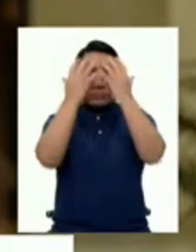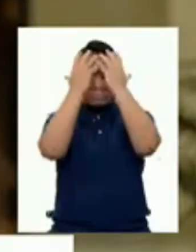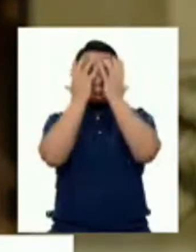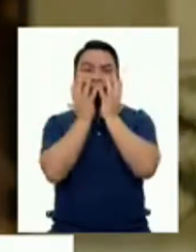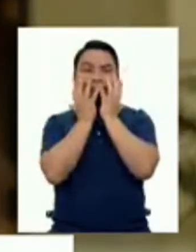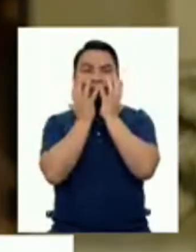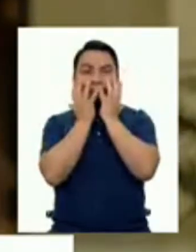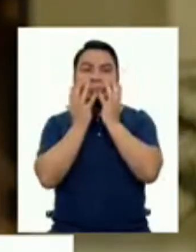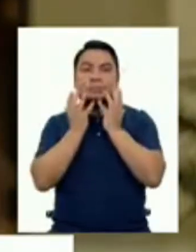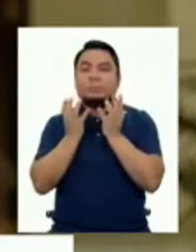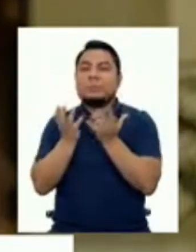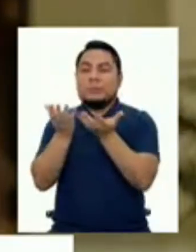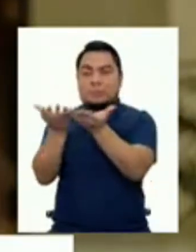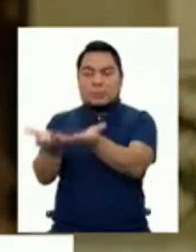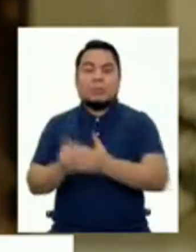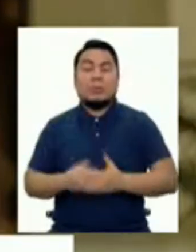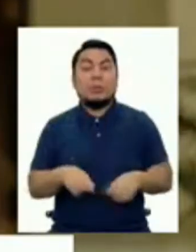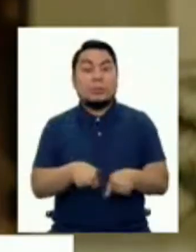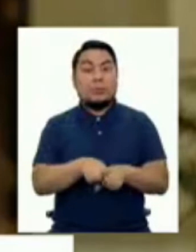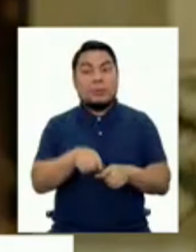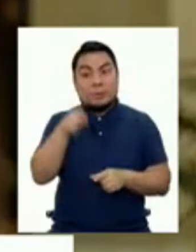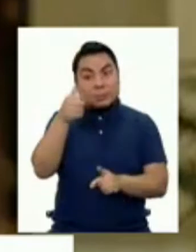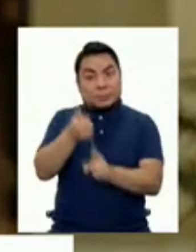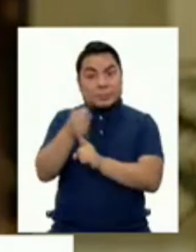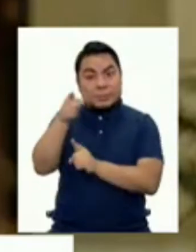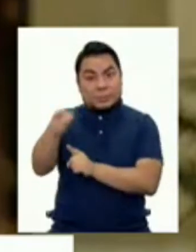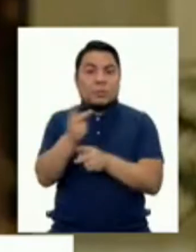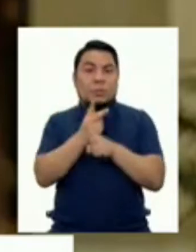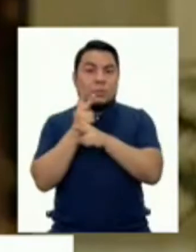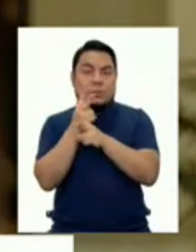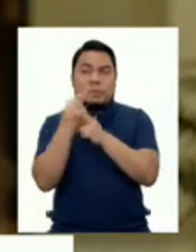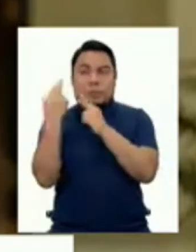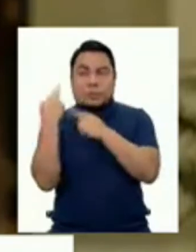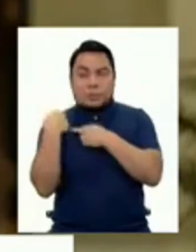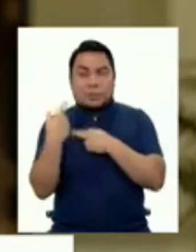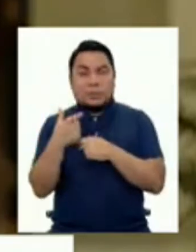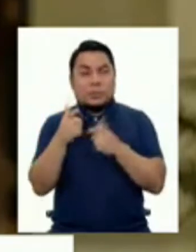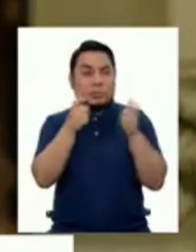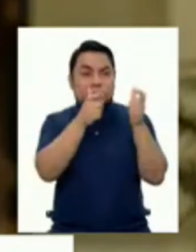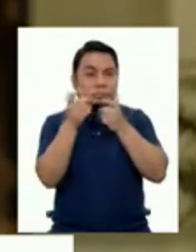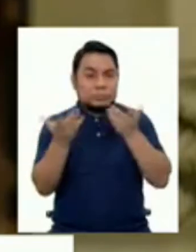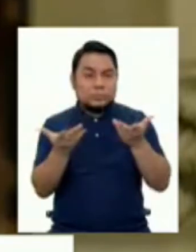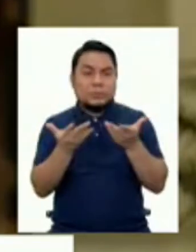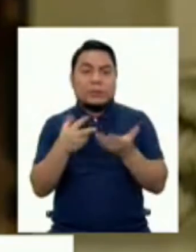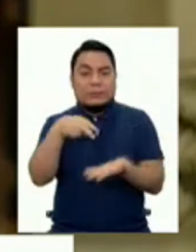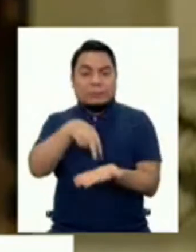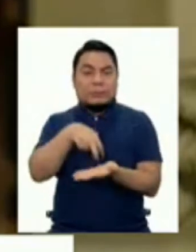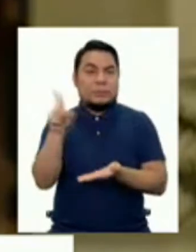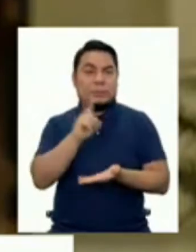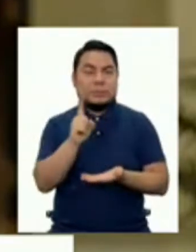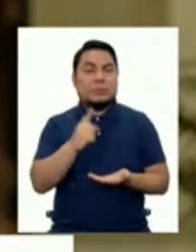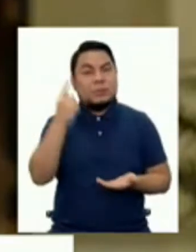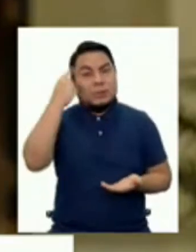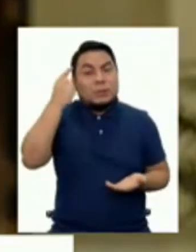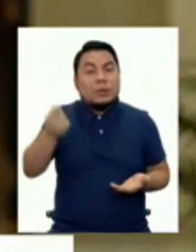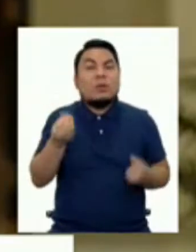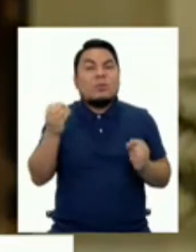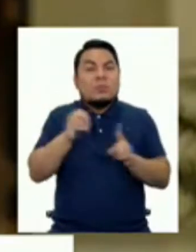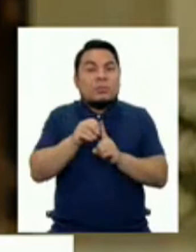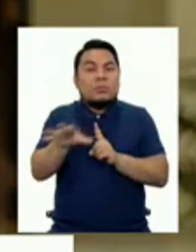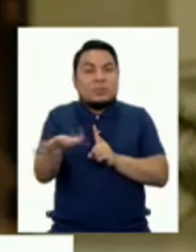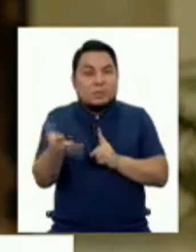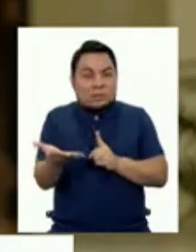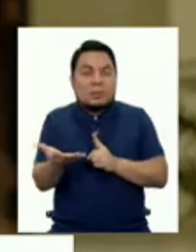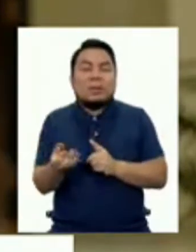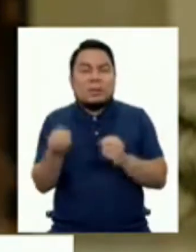también la fiscalización de todo, de los propios pasajeros. Hemos visto cuál es el factor de contagio,